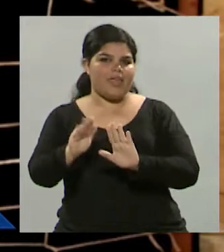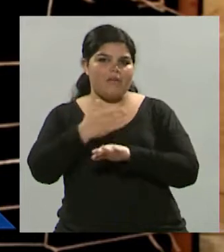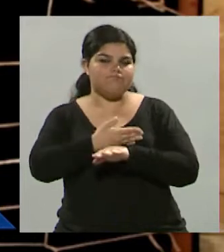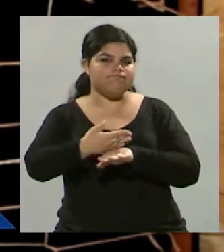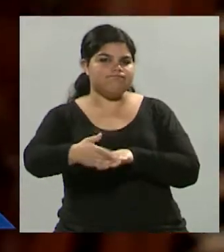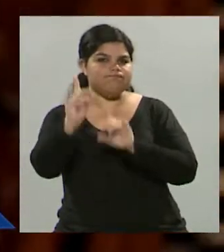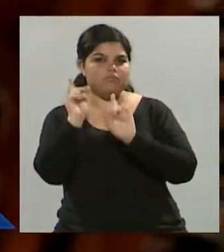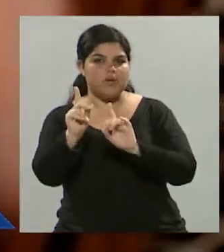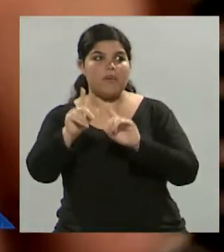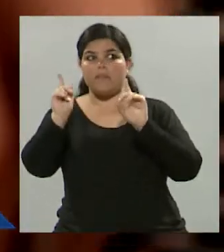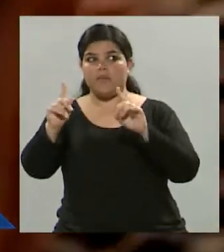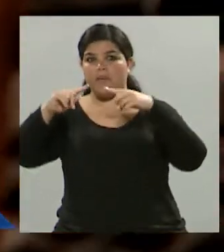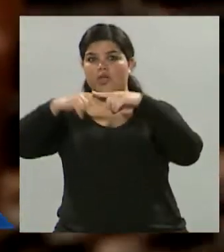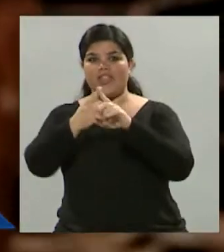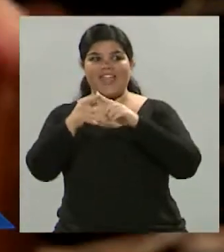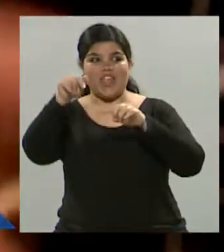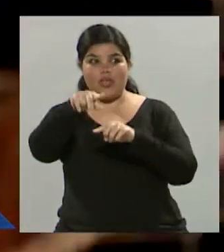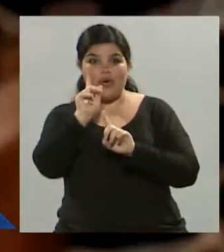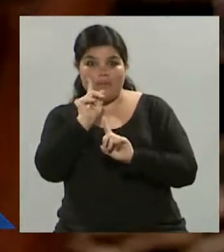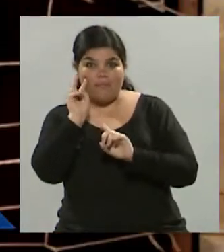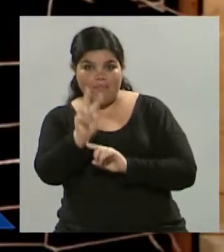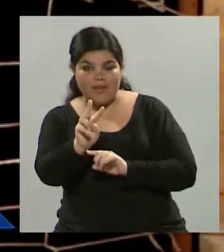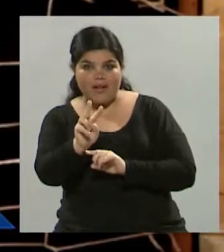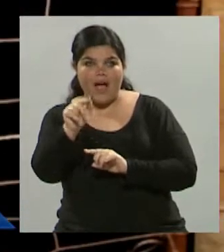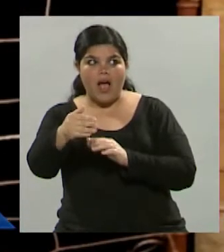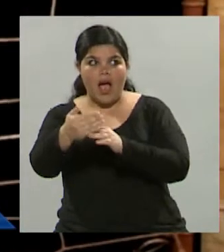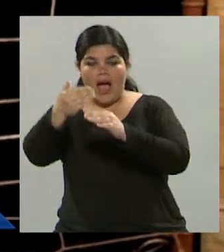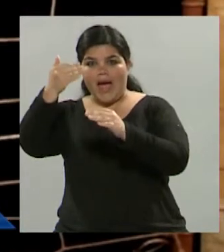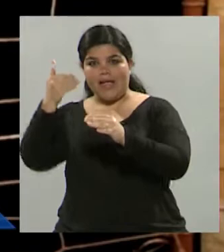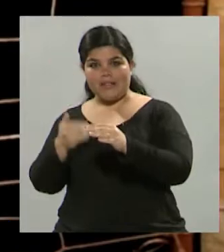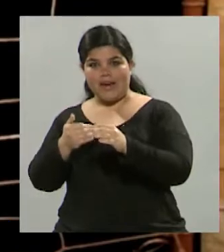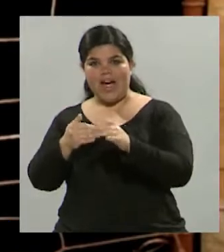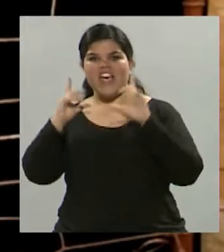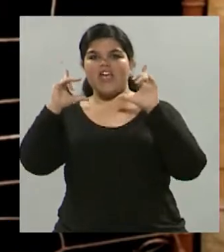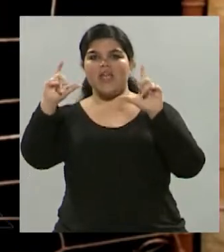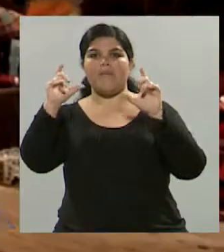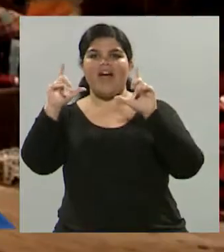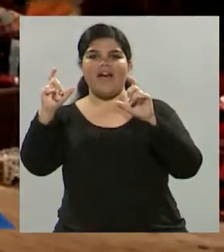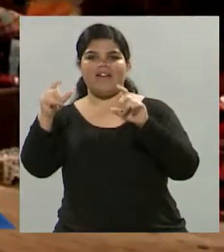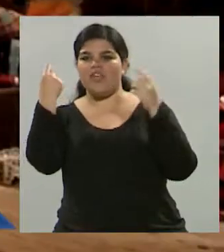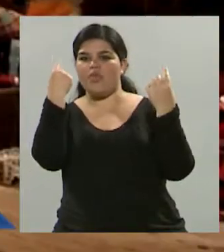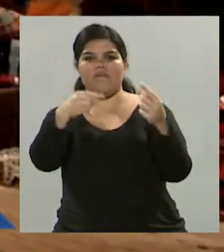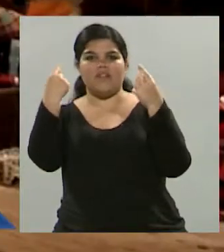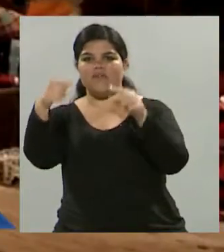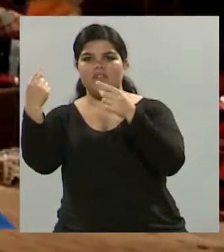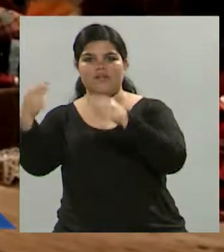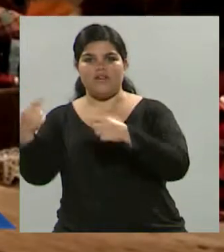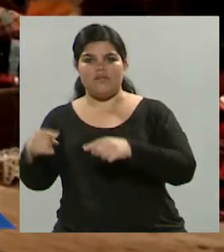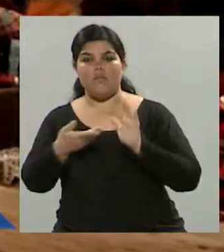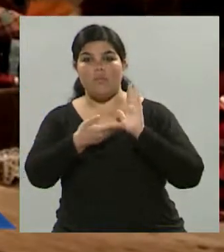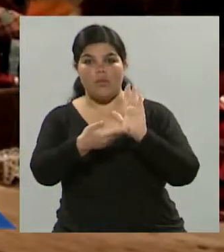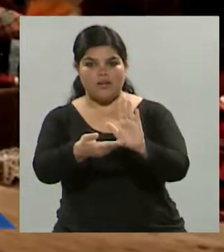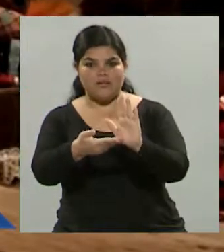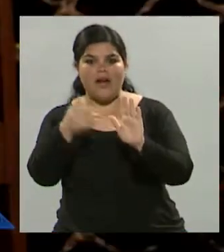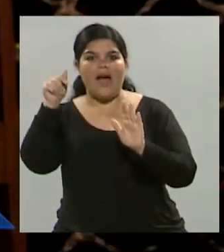de esos tejidos que se están viendo justo ahora hay unas proyecciones de mapping, de imágenes todo el tiempo. Entonces, digamos que la